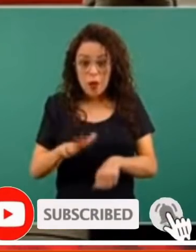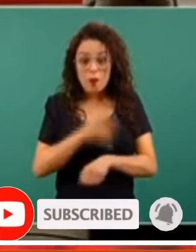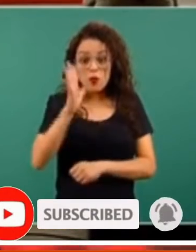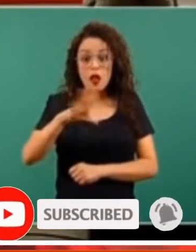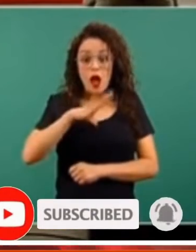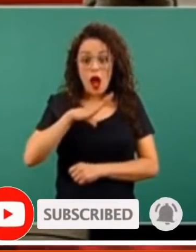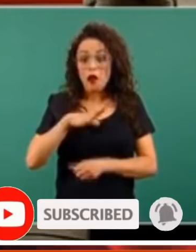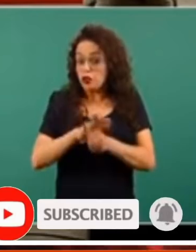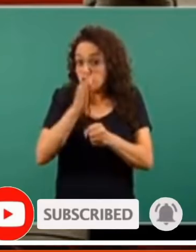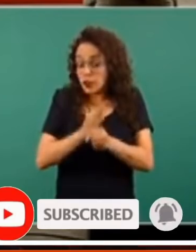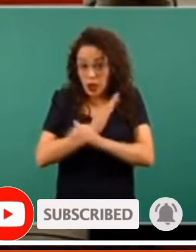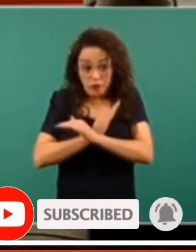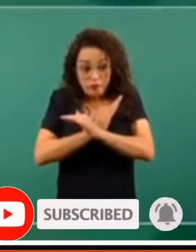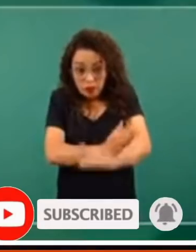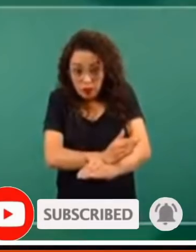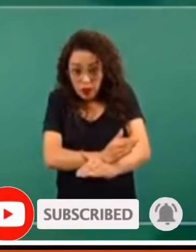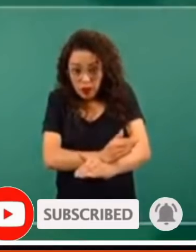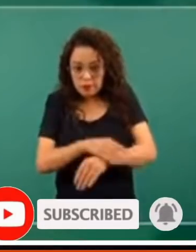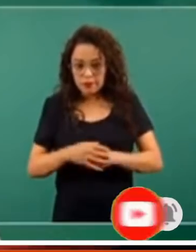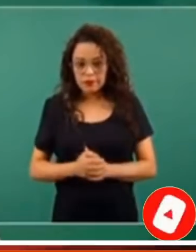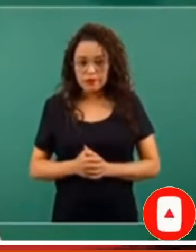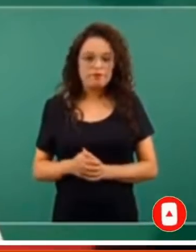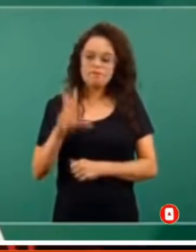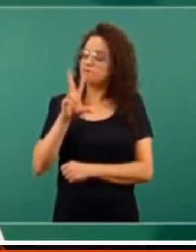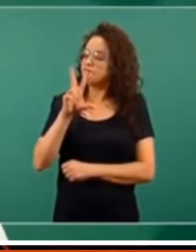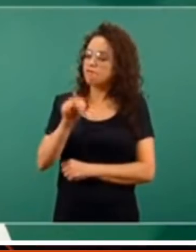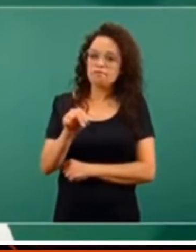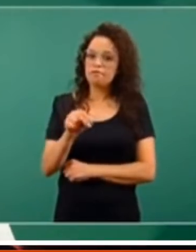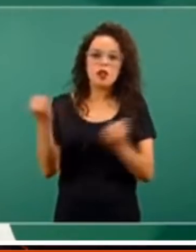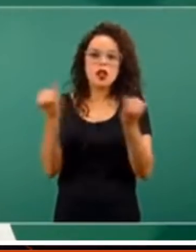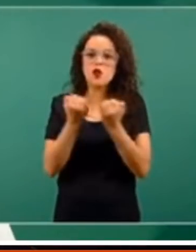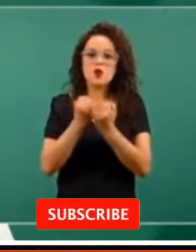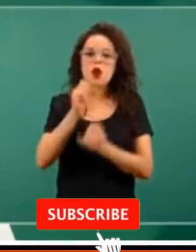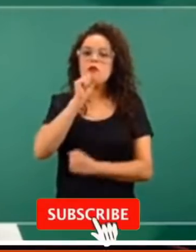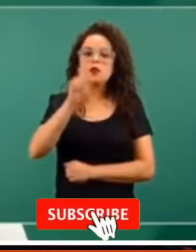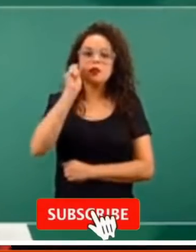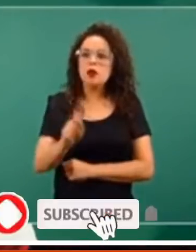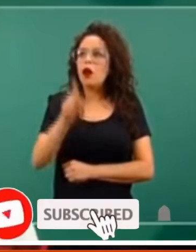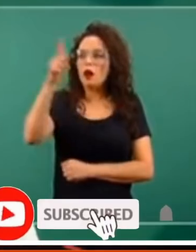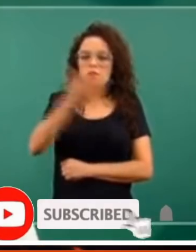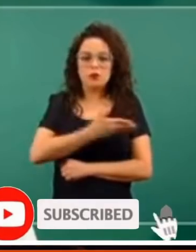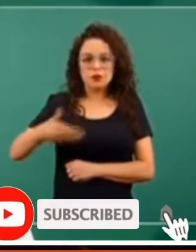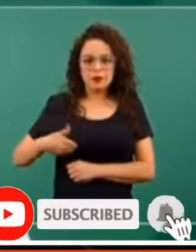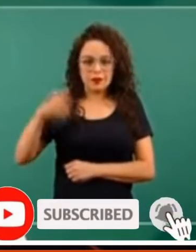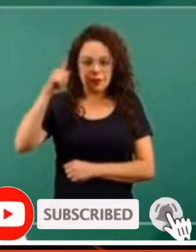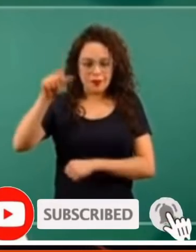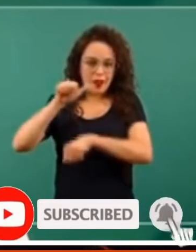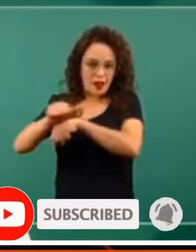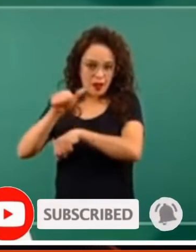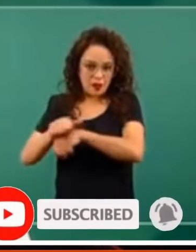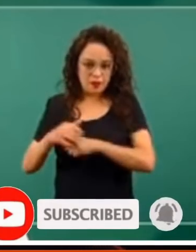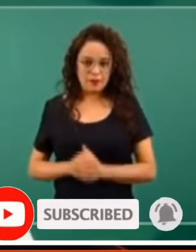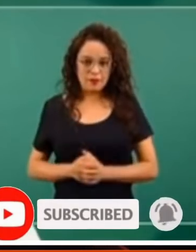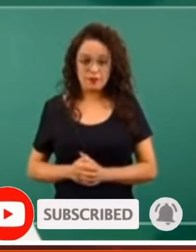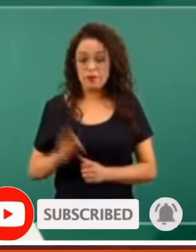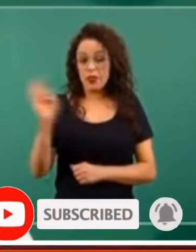No. Lo mismo que con el presidente Fernández, a propósito de la pregunta de Blanca Valadez, si pensamos en hacer